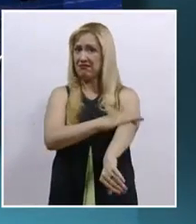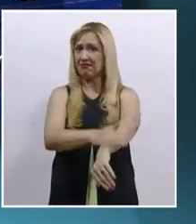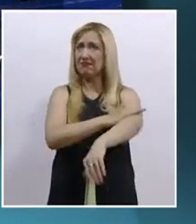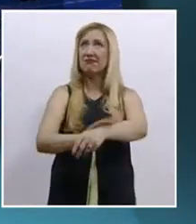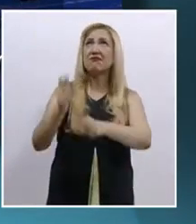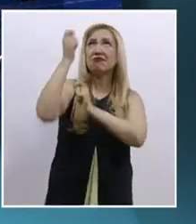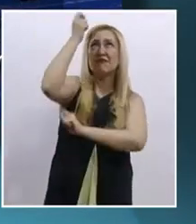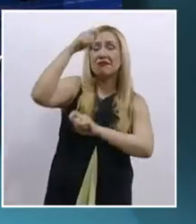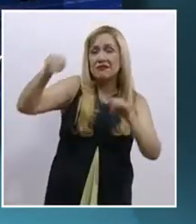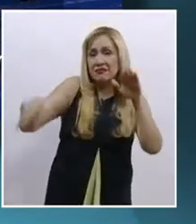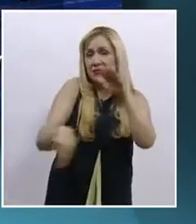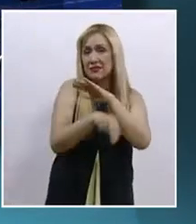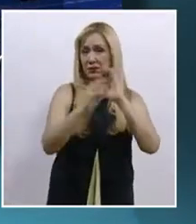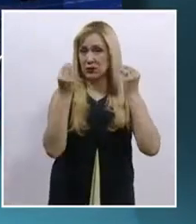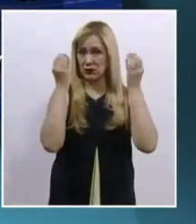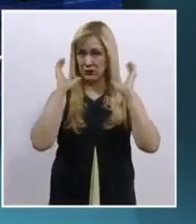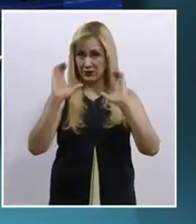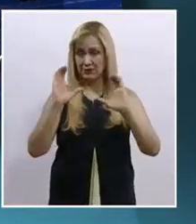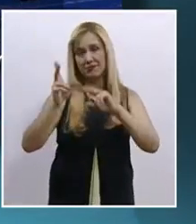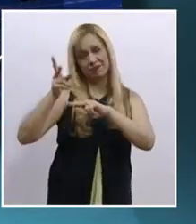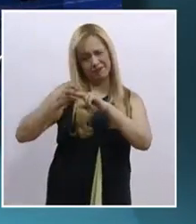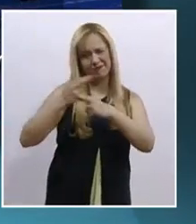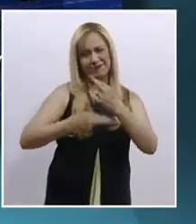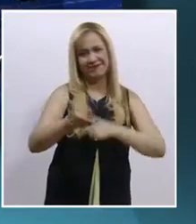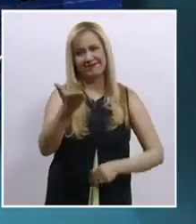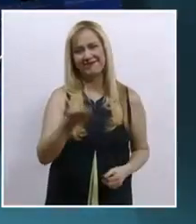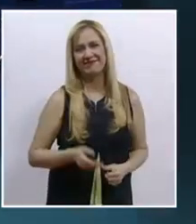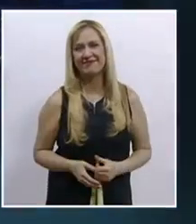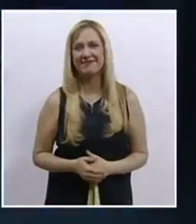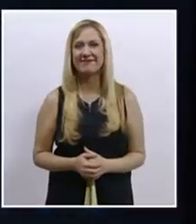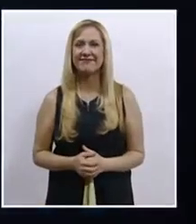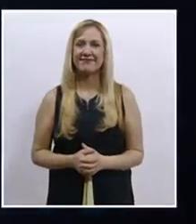tarde, vamos a hacer una pausa y continuamos con más.